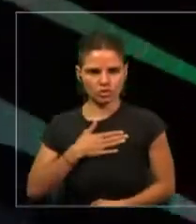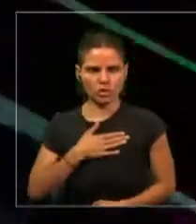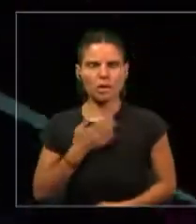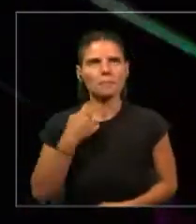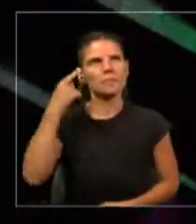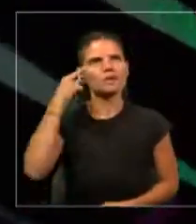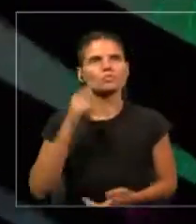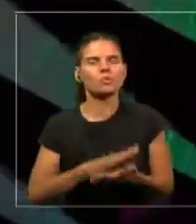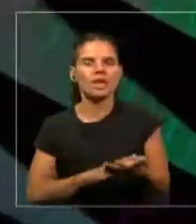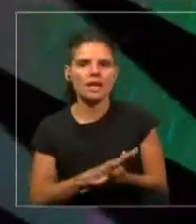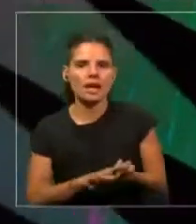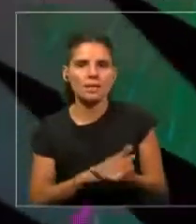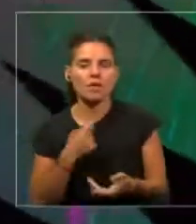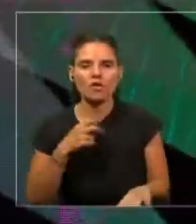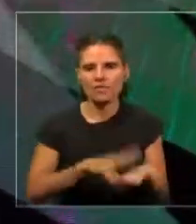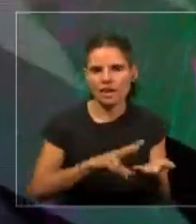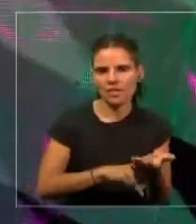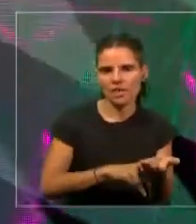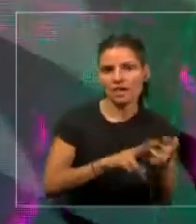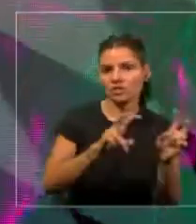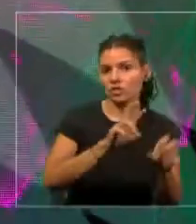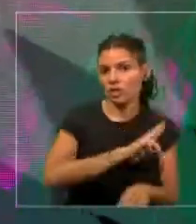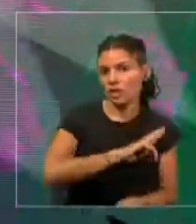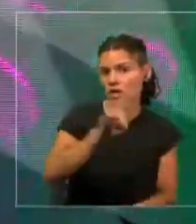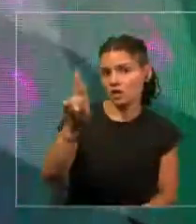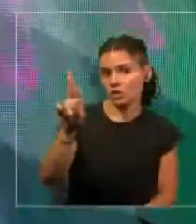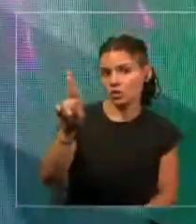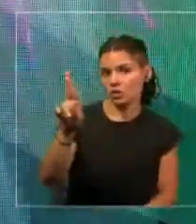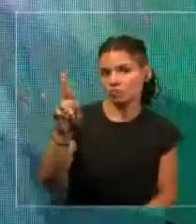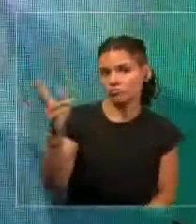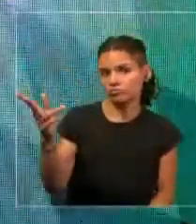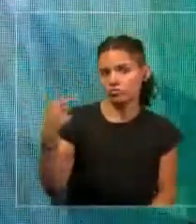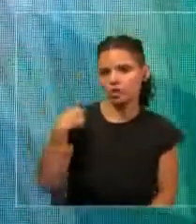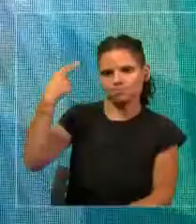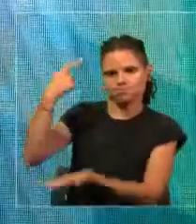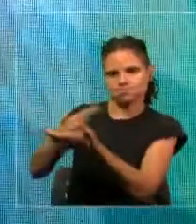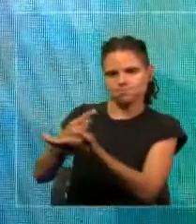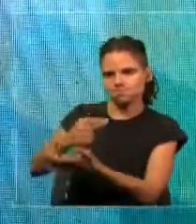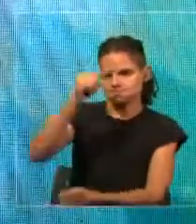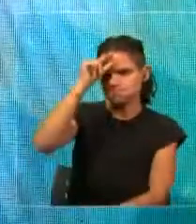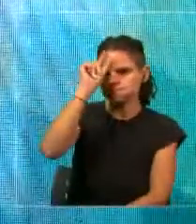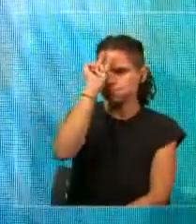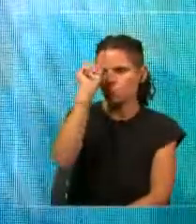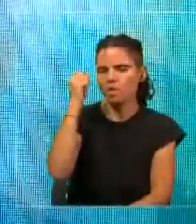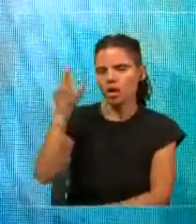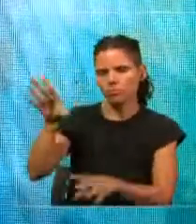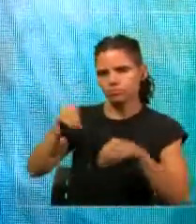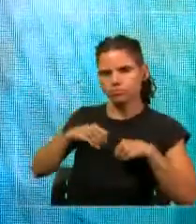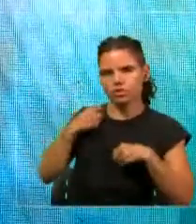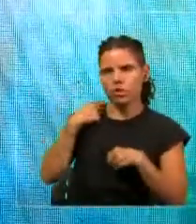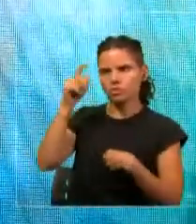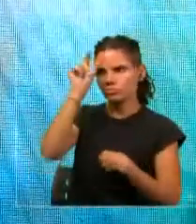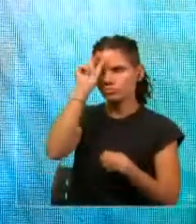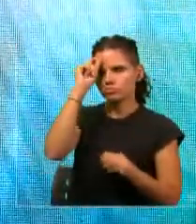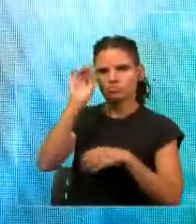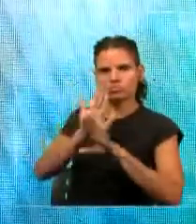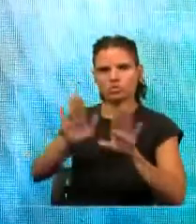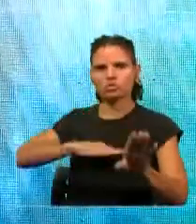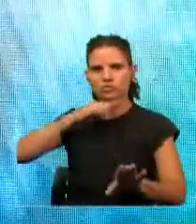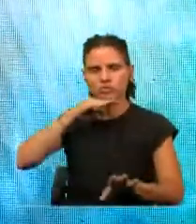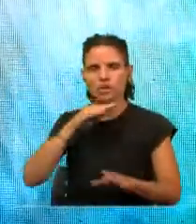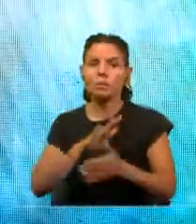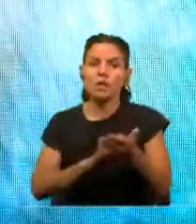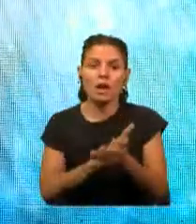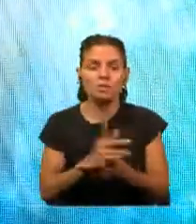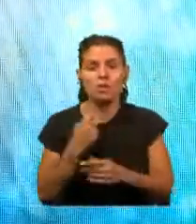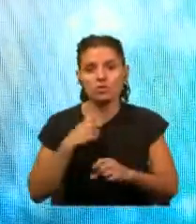por ejemplo, a la verdad religiosa, que nos edicta dogma y que nos llama a conformarnos a estos dogmas. Pienso un ejemplo concreto que